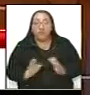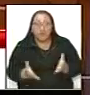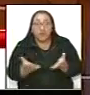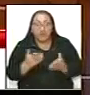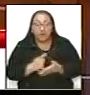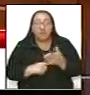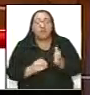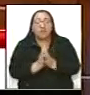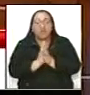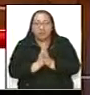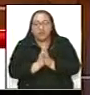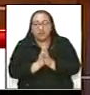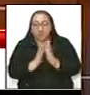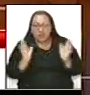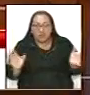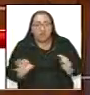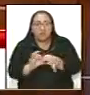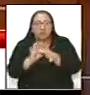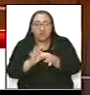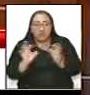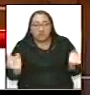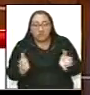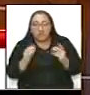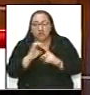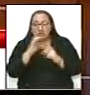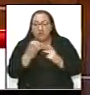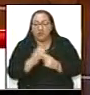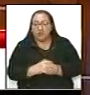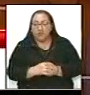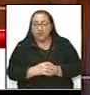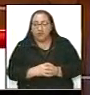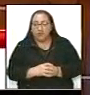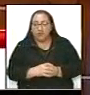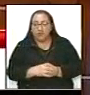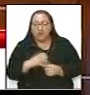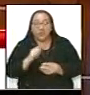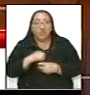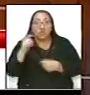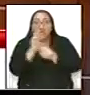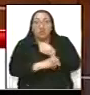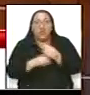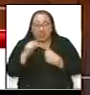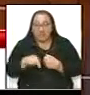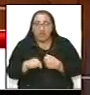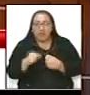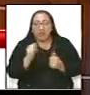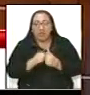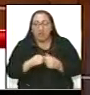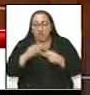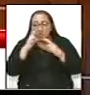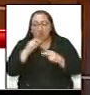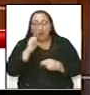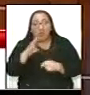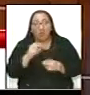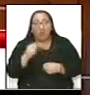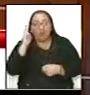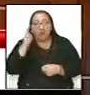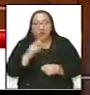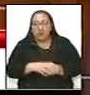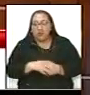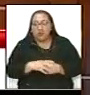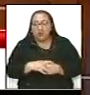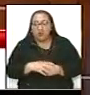a que nos unamos a la promoción de la cultura en un país, presidente, que con respeto lo digo como profesor,